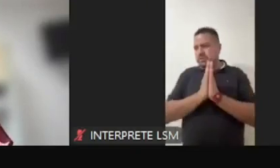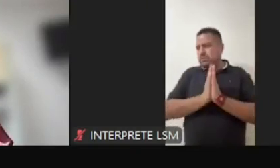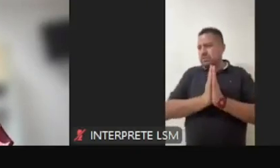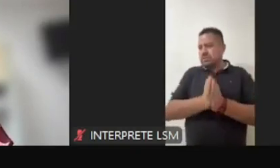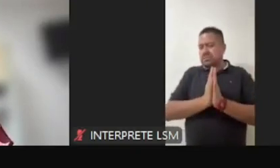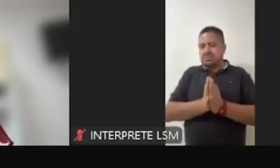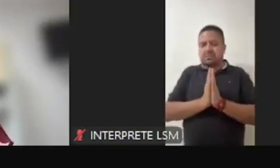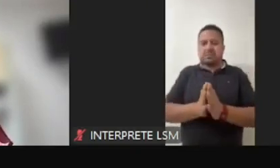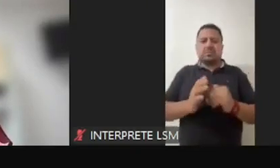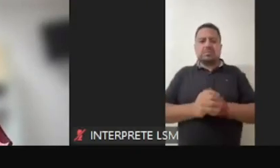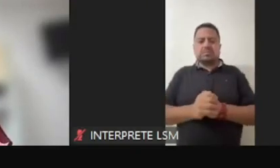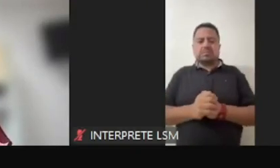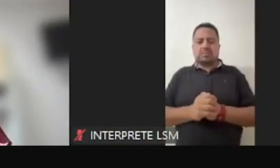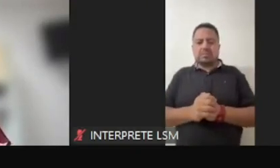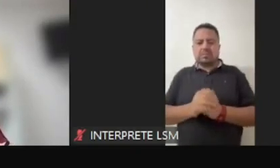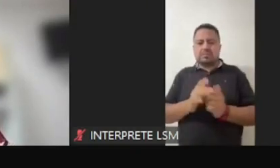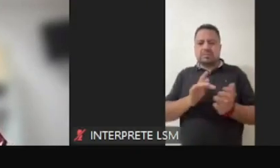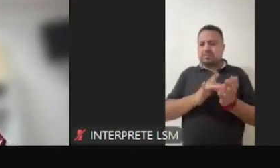misma